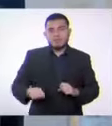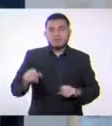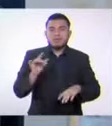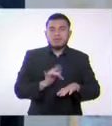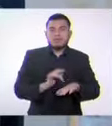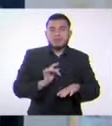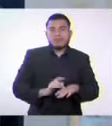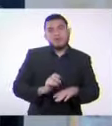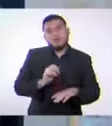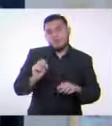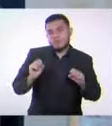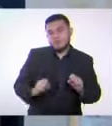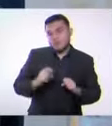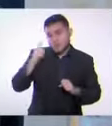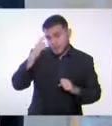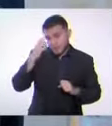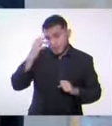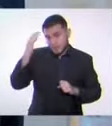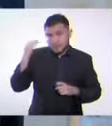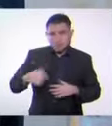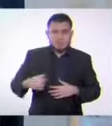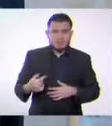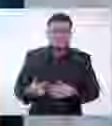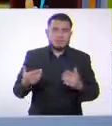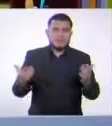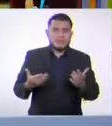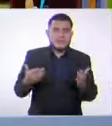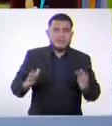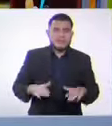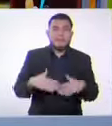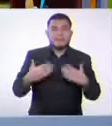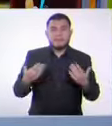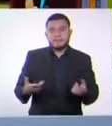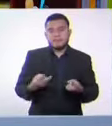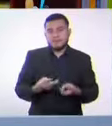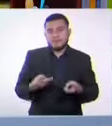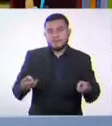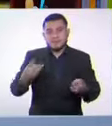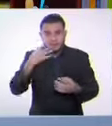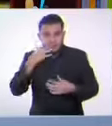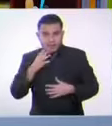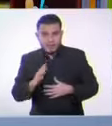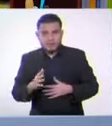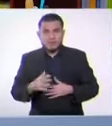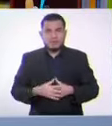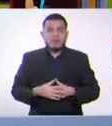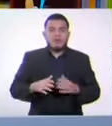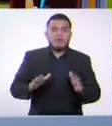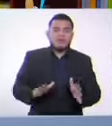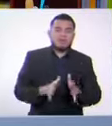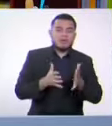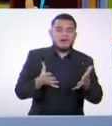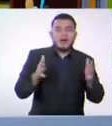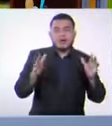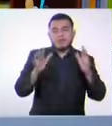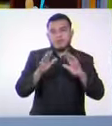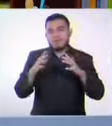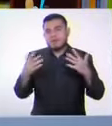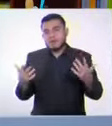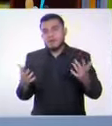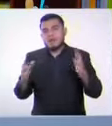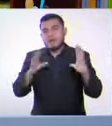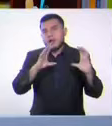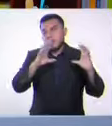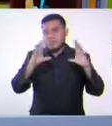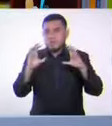se puedan imaginar está formado por materia, como por ejemplo los árboles, las